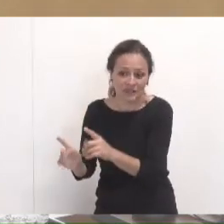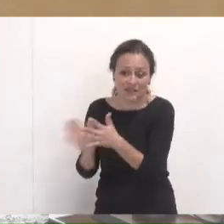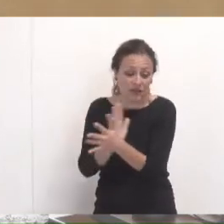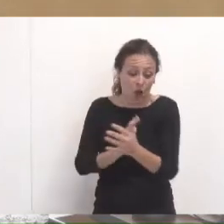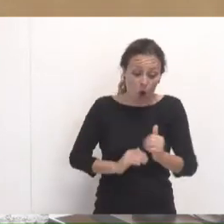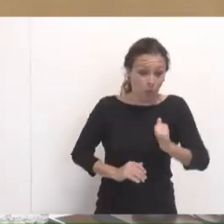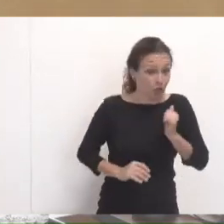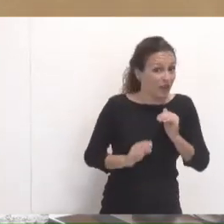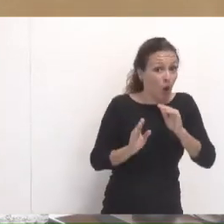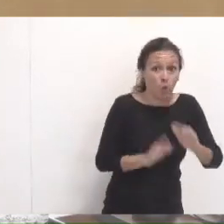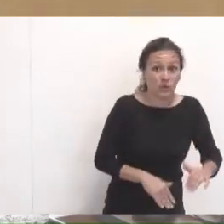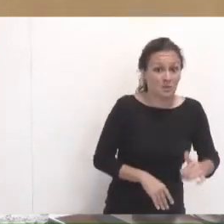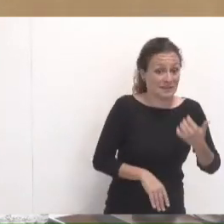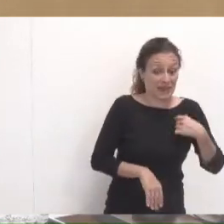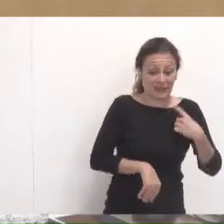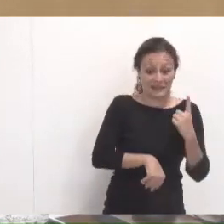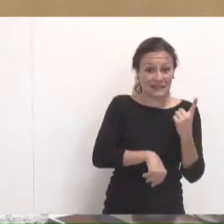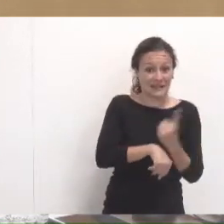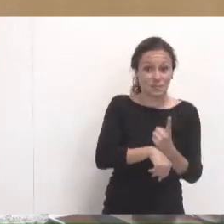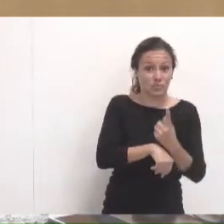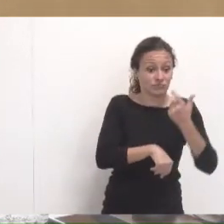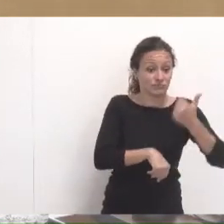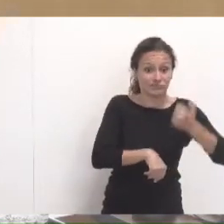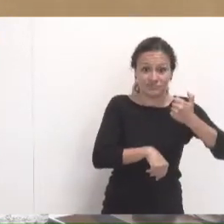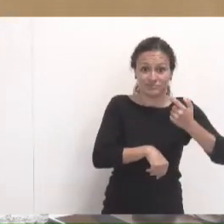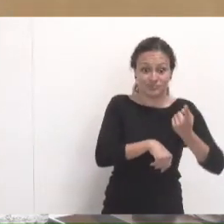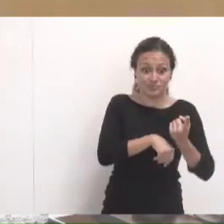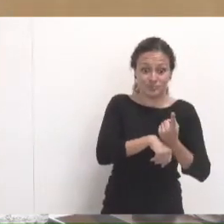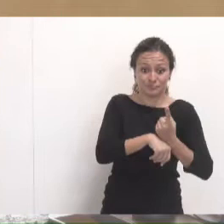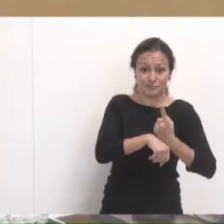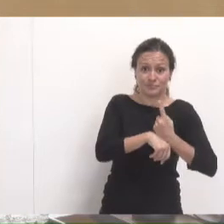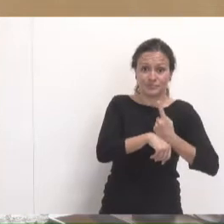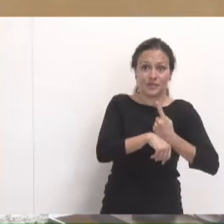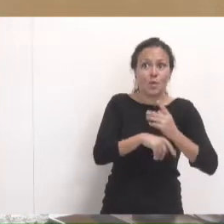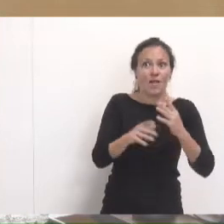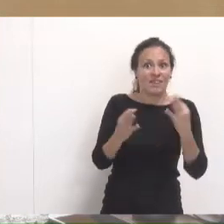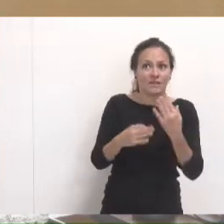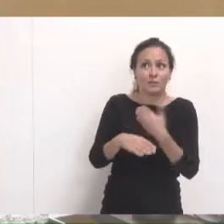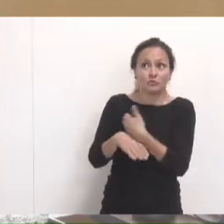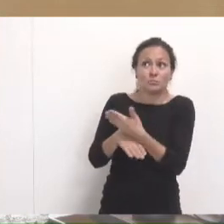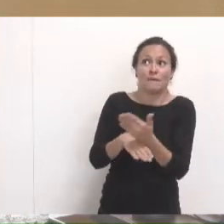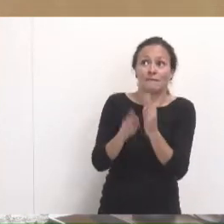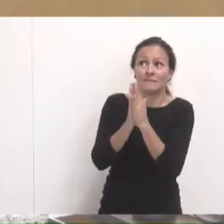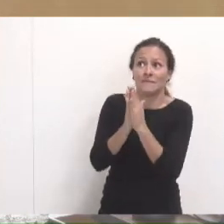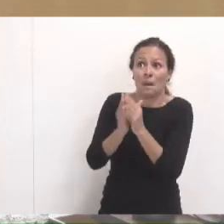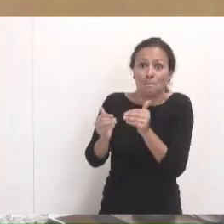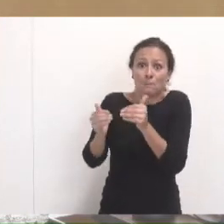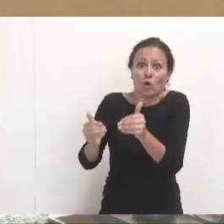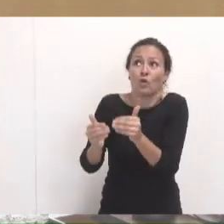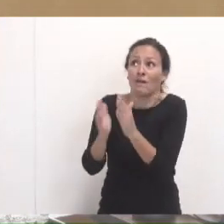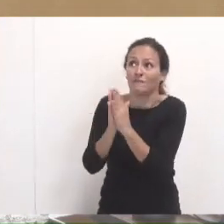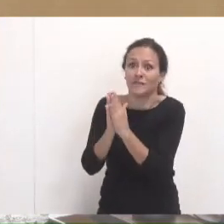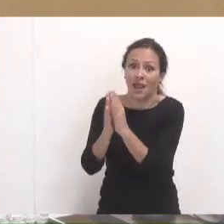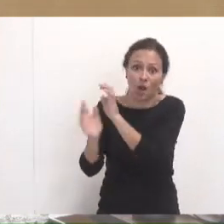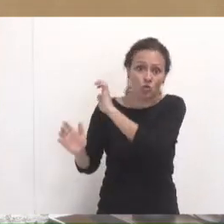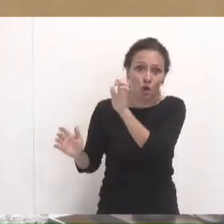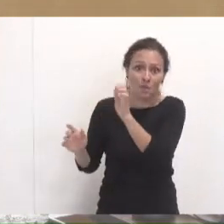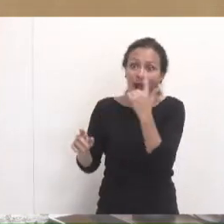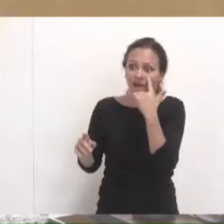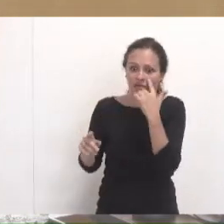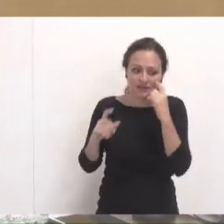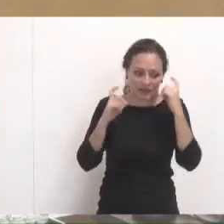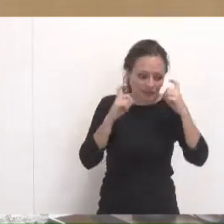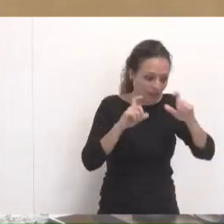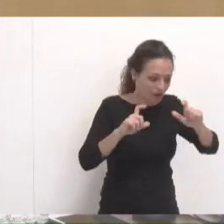estamos ya en un tiempo de descuento que nos obliga a tener que pedir esa prórroga si queremos llegar a unas tasas de